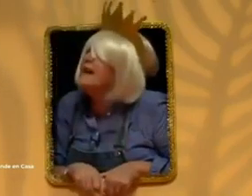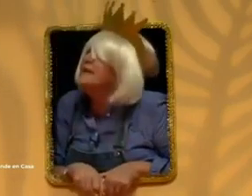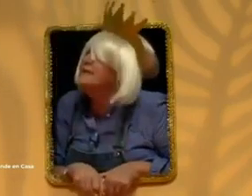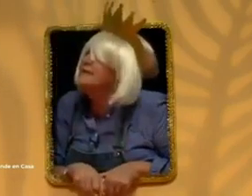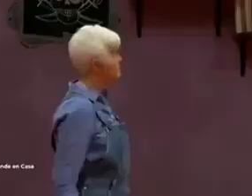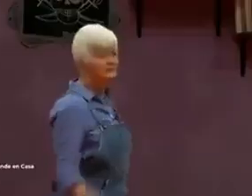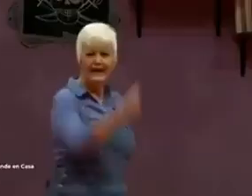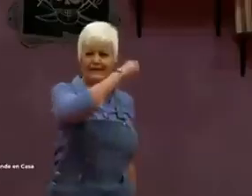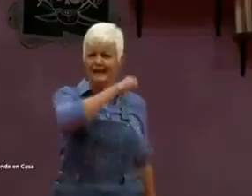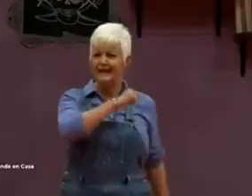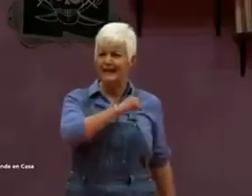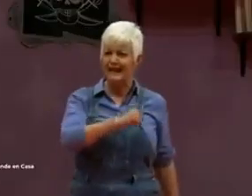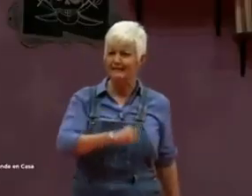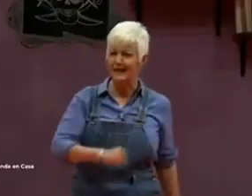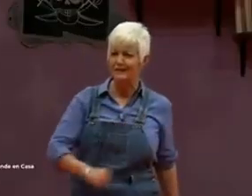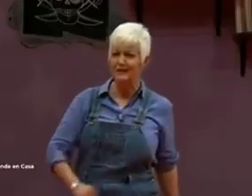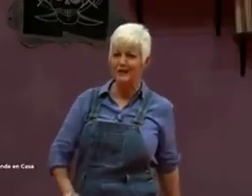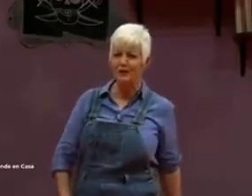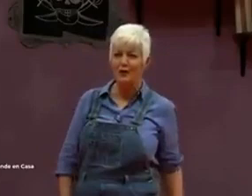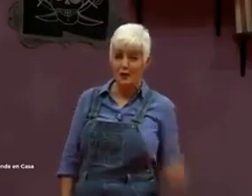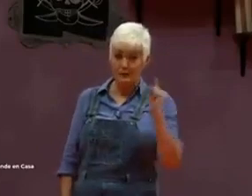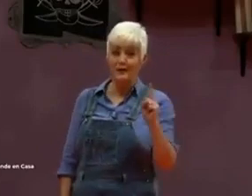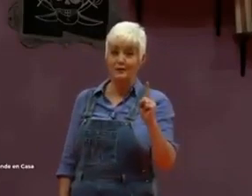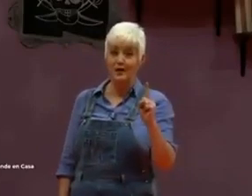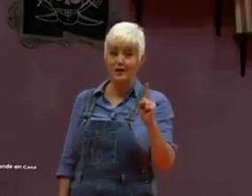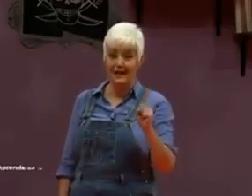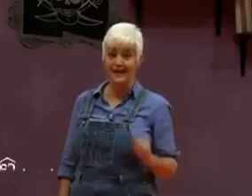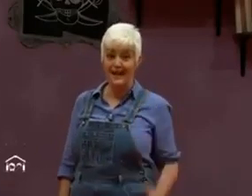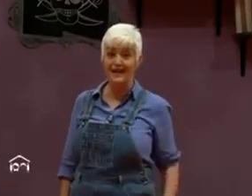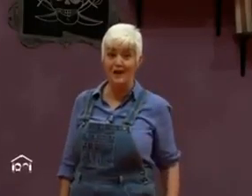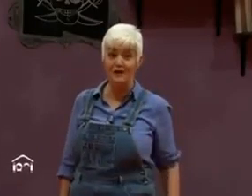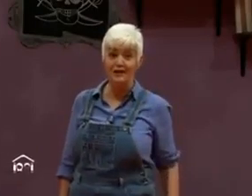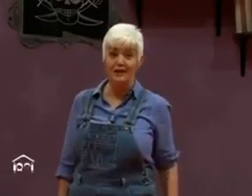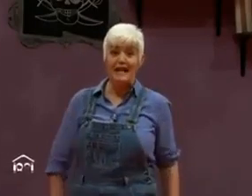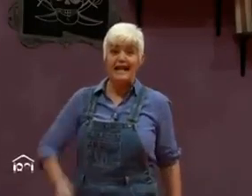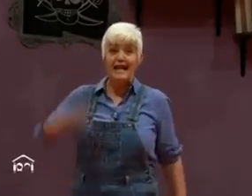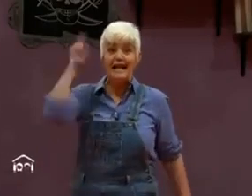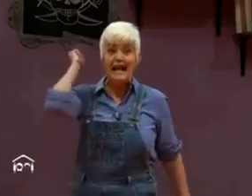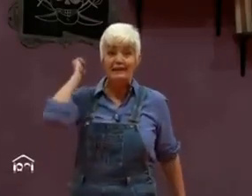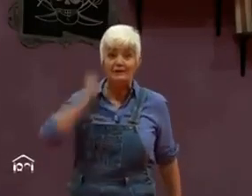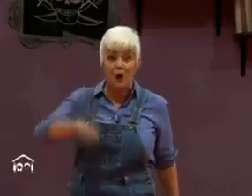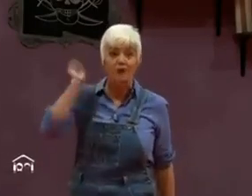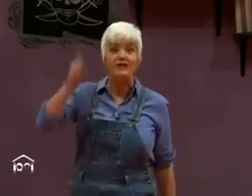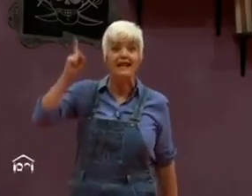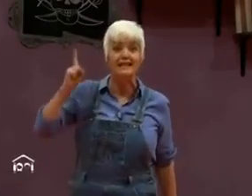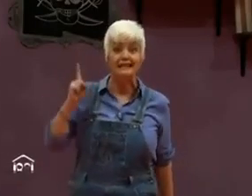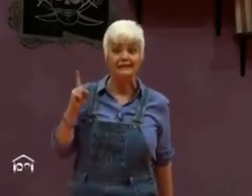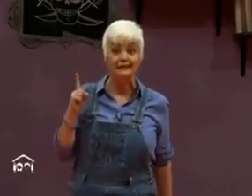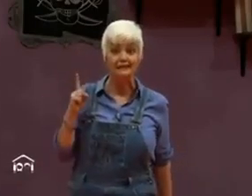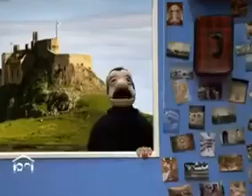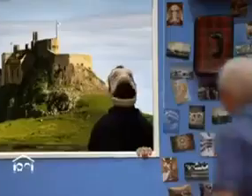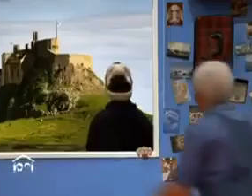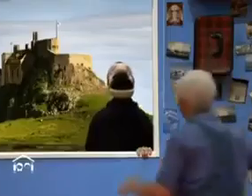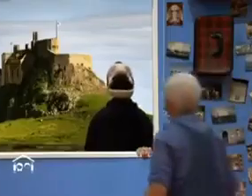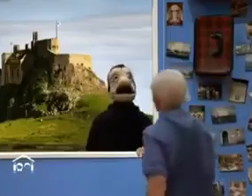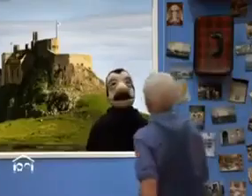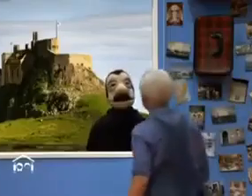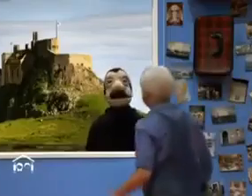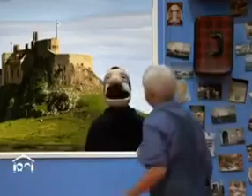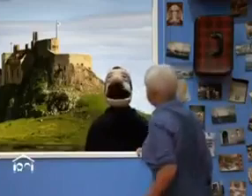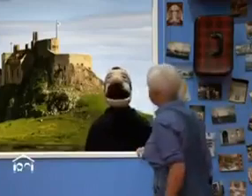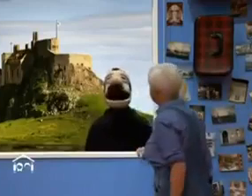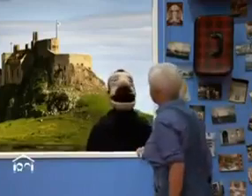harás, padre! ¡Qué inteligente es mi hijo! Pensó el Rey León. ¿Y entonces? ¡Qué triunfo! ¿Qué